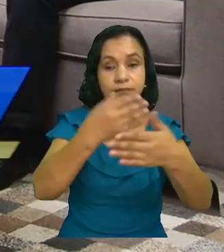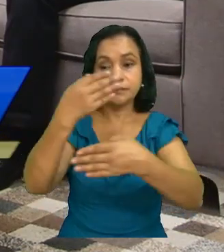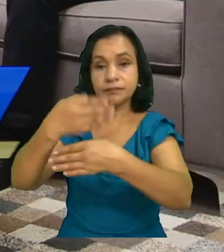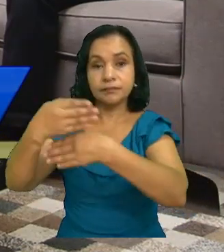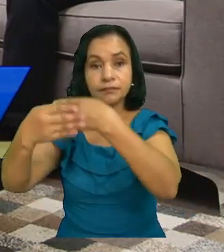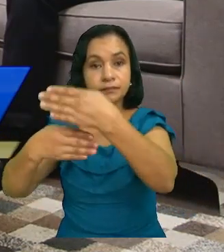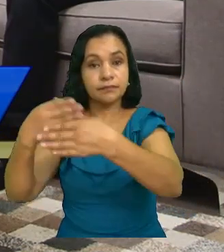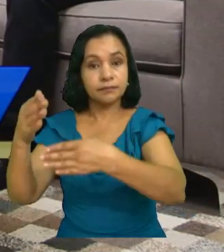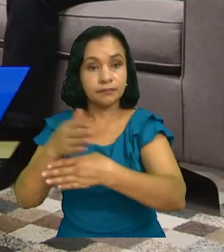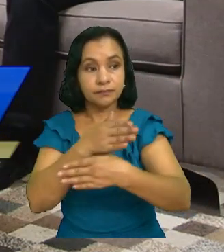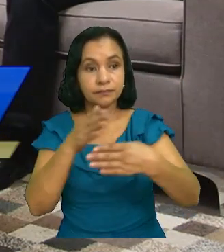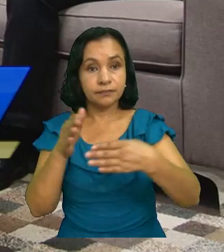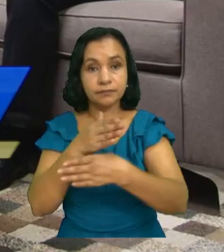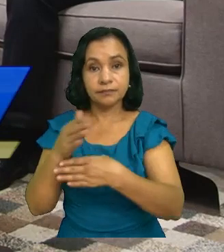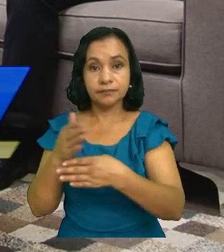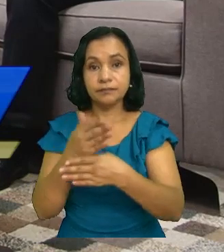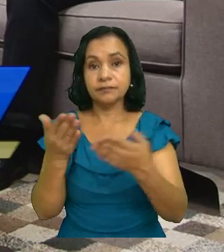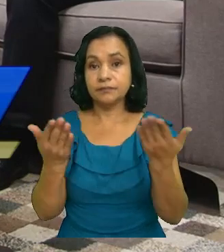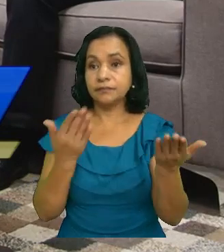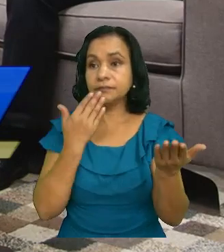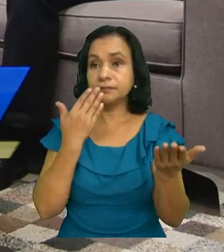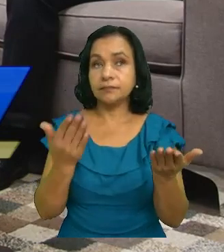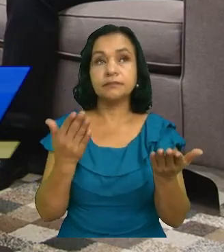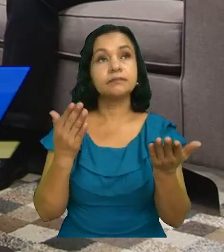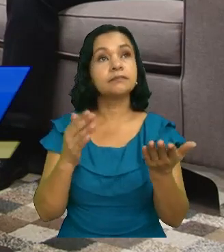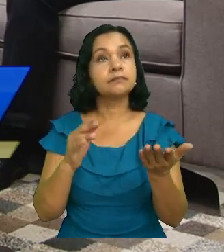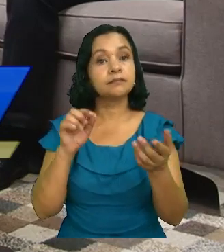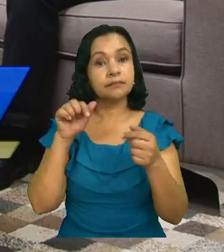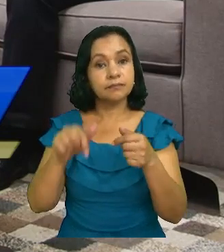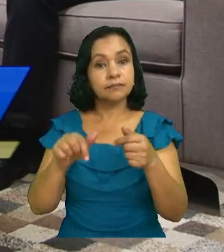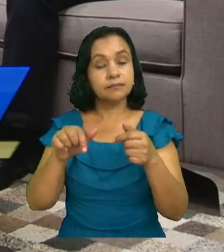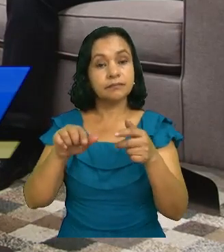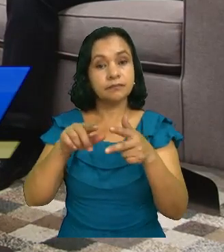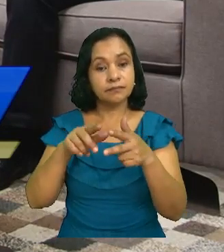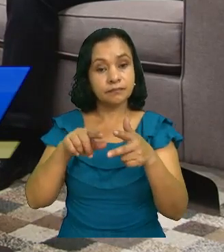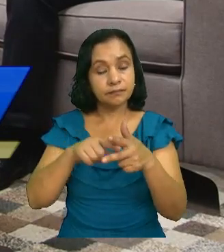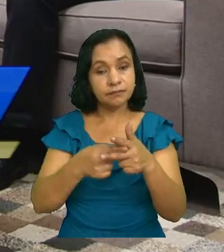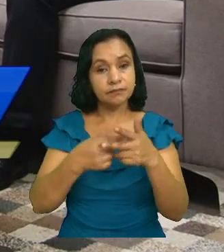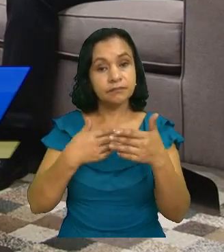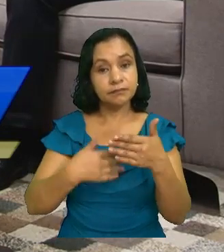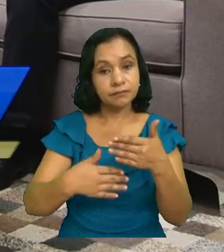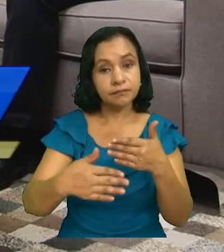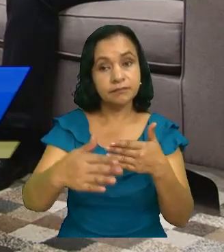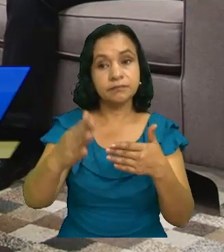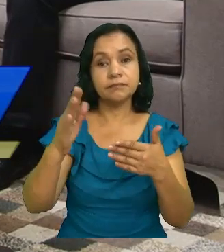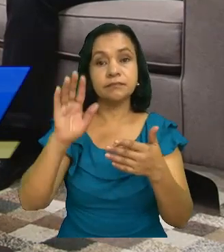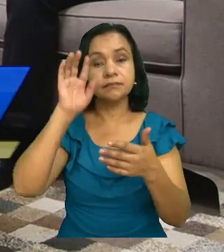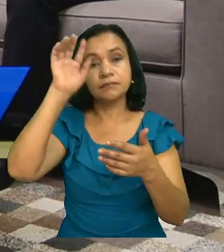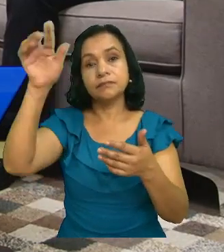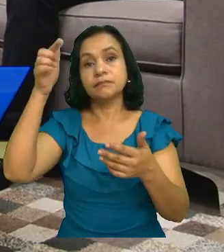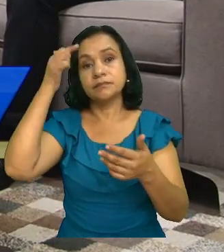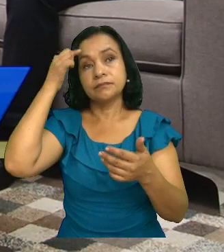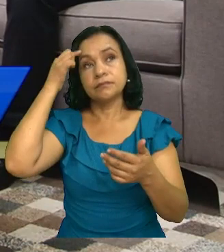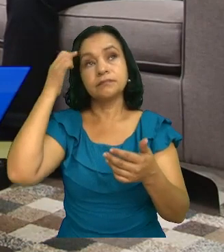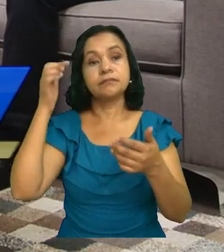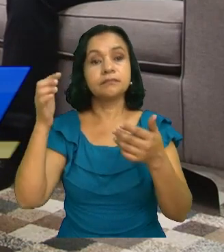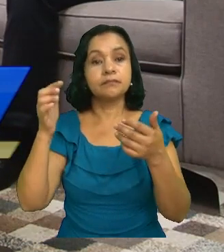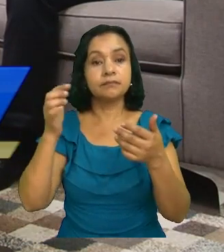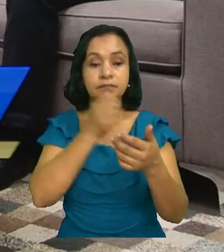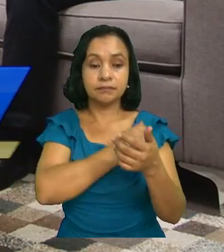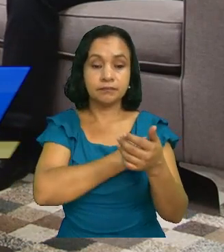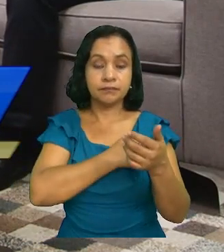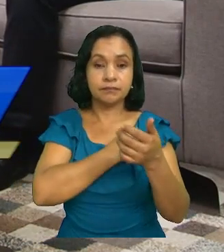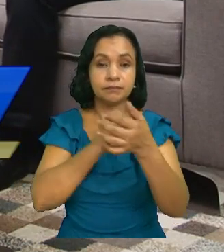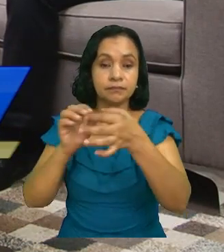estrategias válidas para el corto, para el mediano y para el largo plazo, es el gobierno de reconciliación y unidad